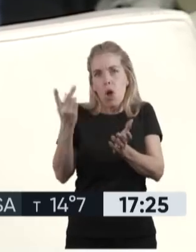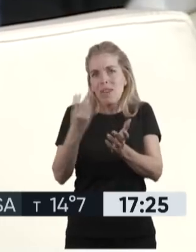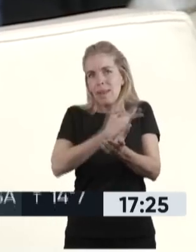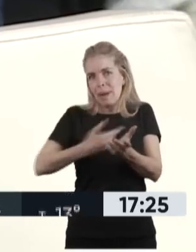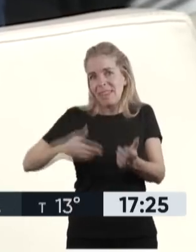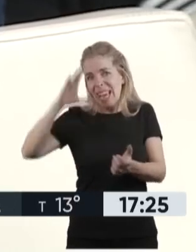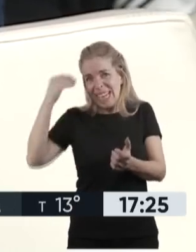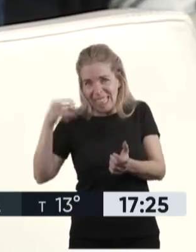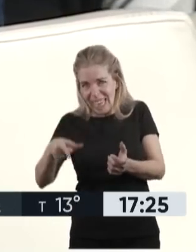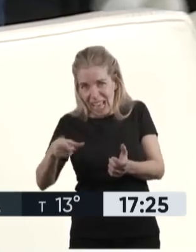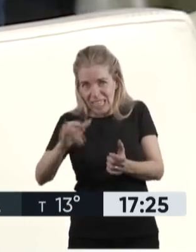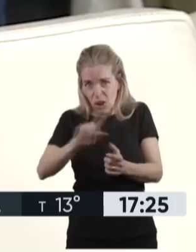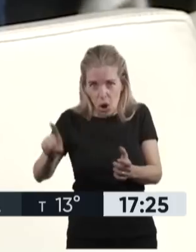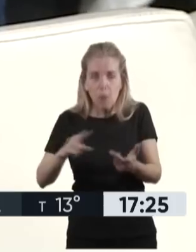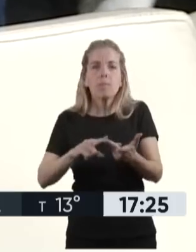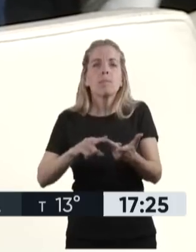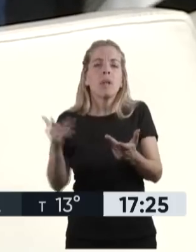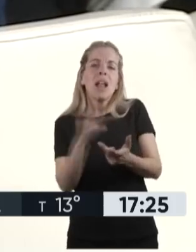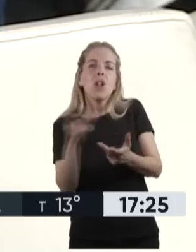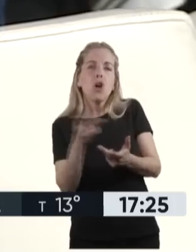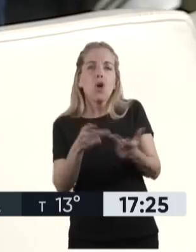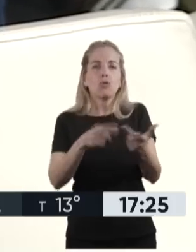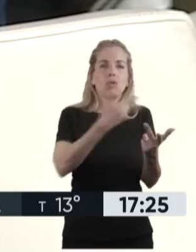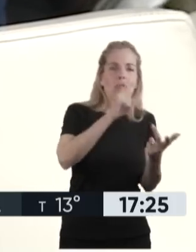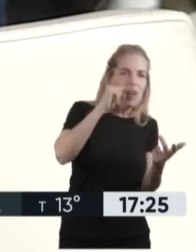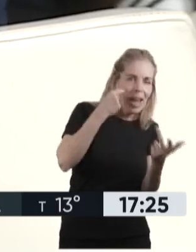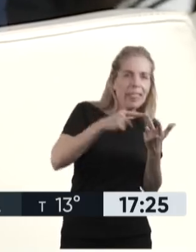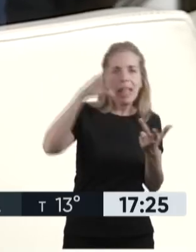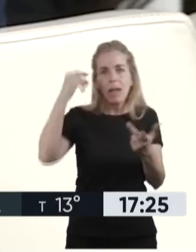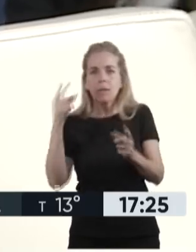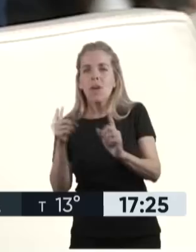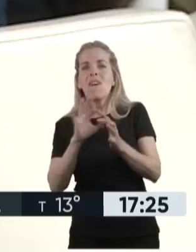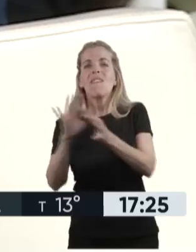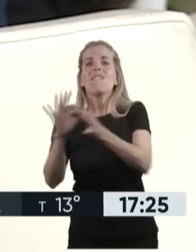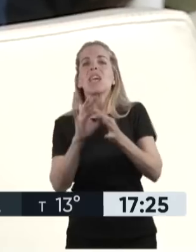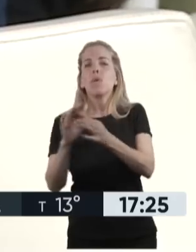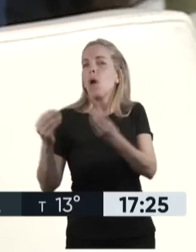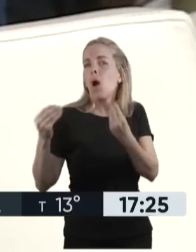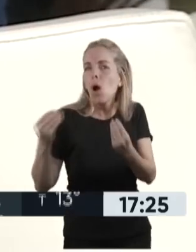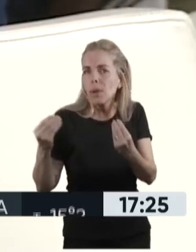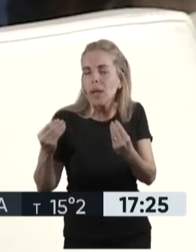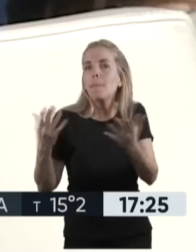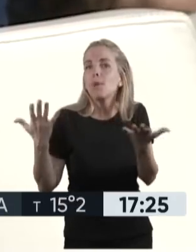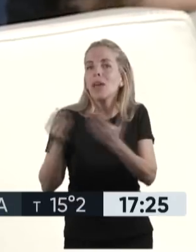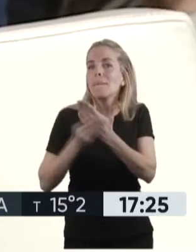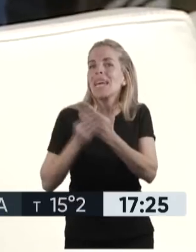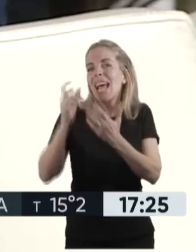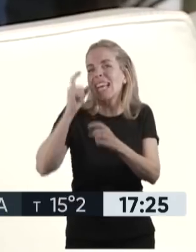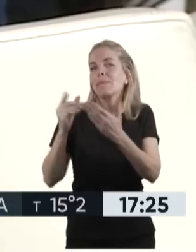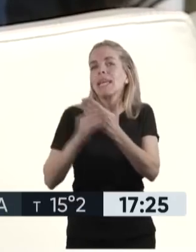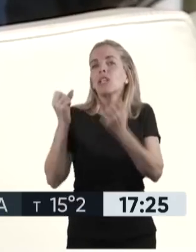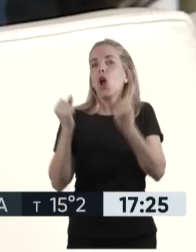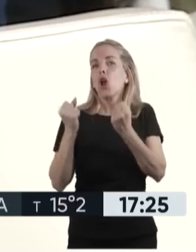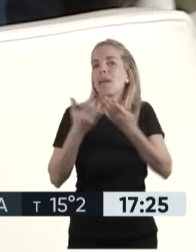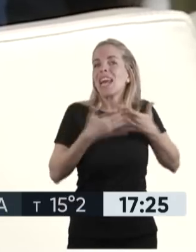Kirchner? ¿Cómo quedó la relación entre ambos después de la renuncia de Martín Guzmán? Y sobre todo teniendo en cuenta que